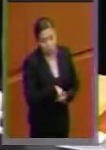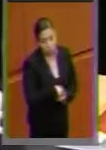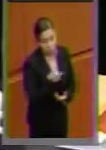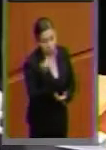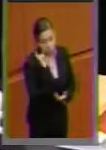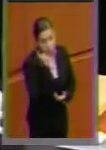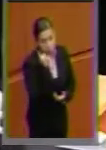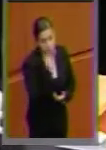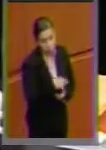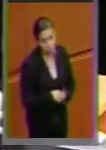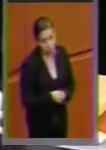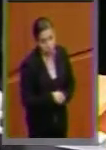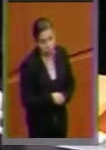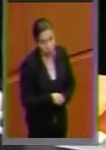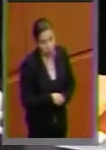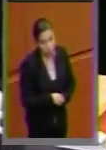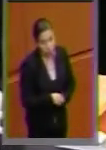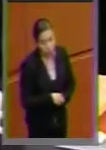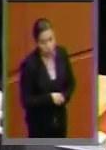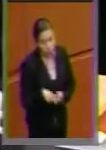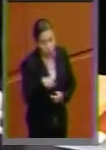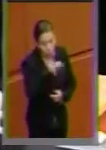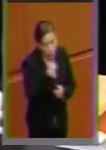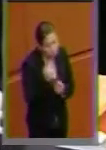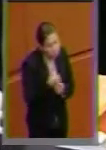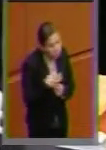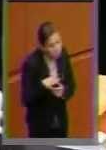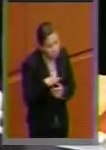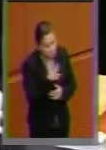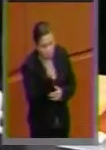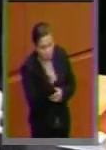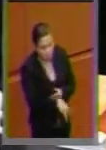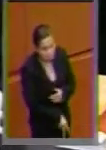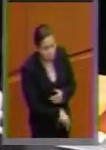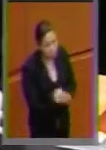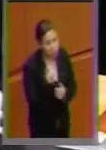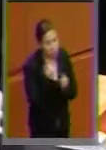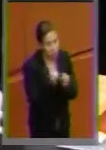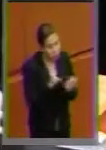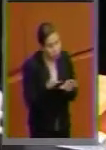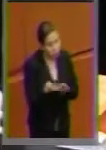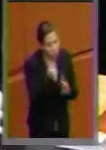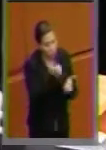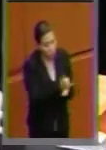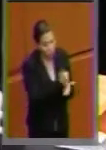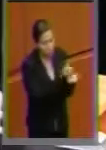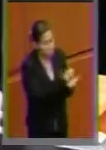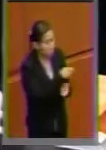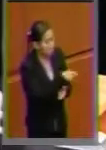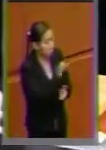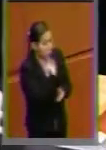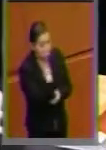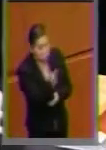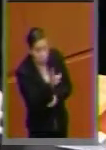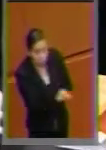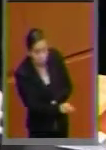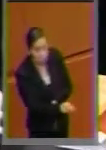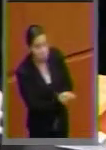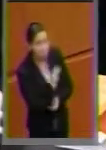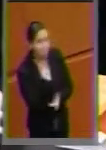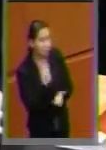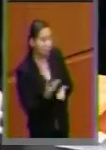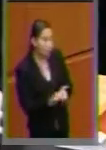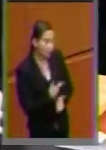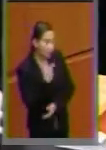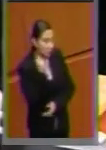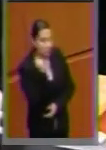espero que las escaleras de corrupción sean verdaderamente autónomas y no insisto